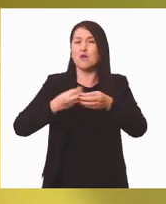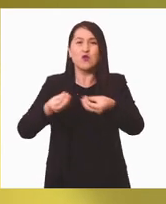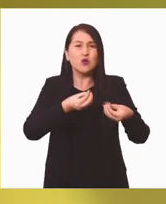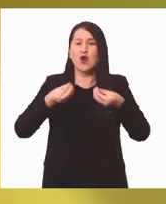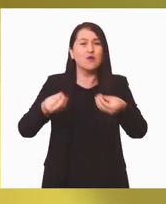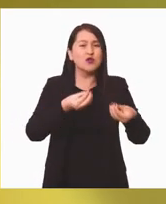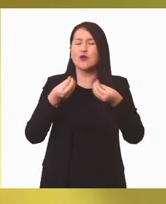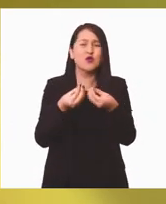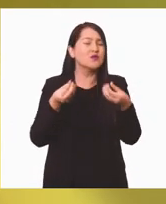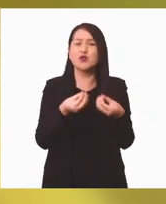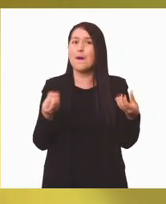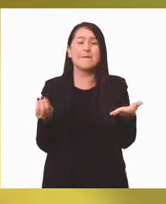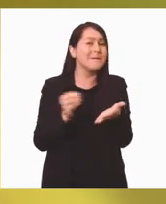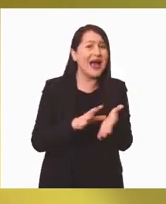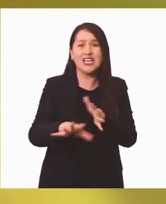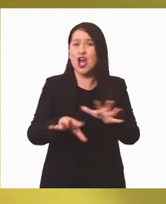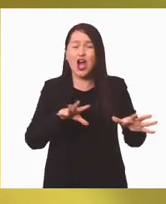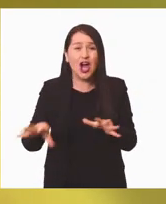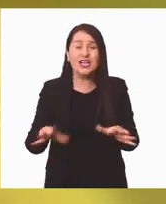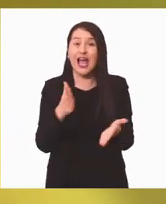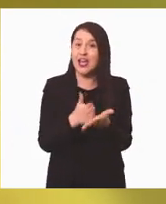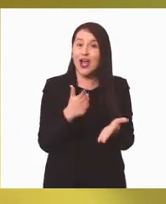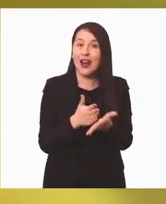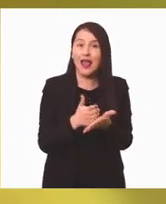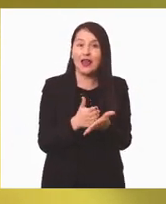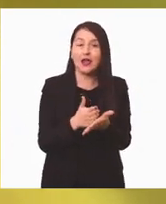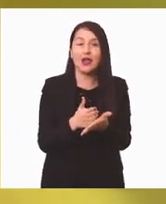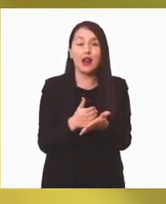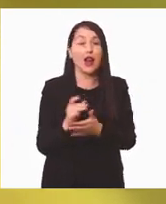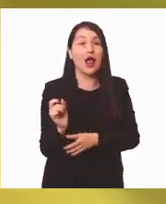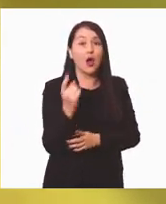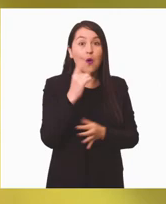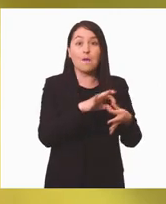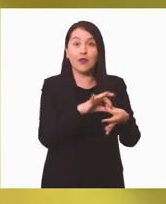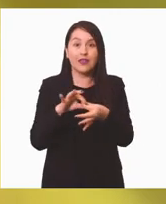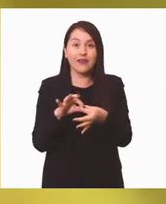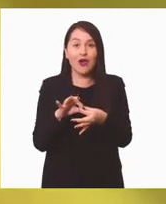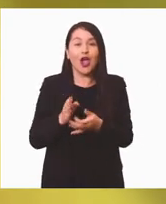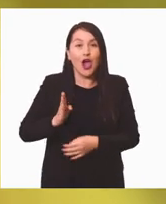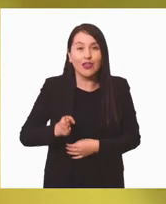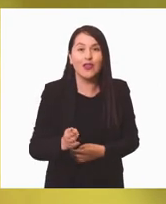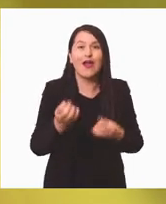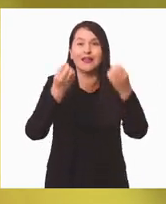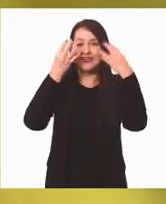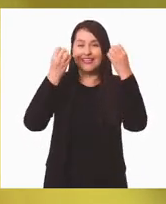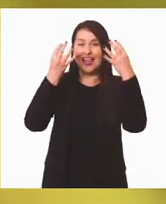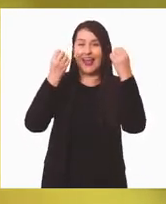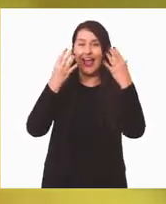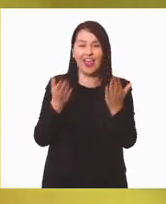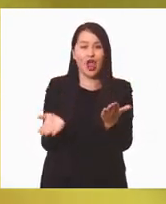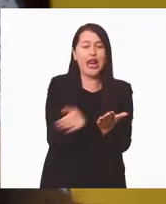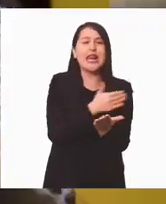pero muchos, muchos, muchos pases escolares. La única condición es seguir las enseñanzas del sagrado